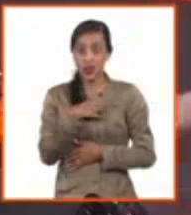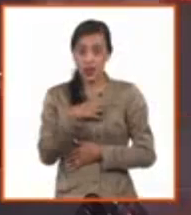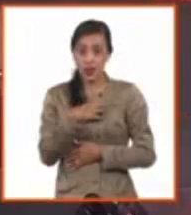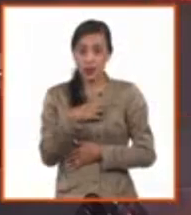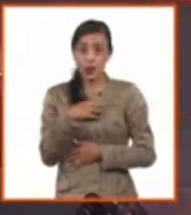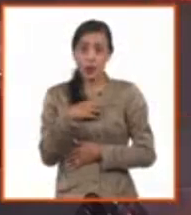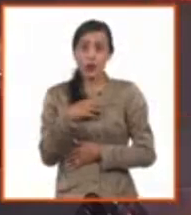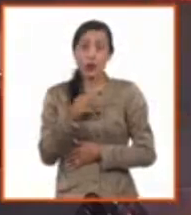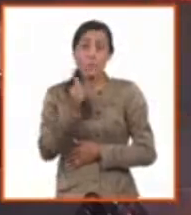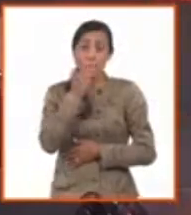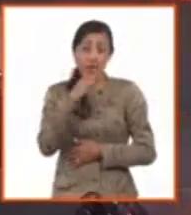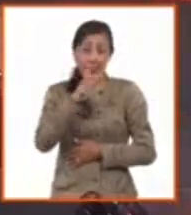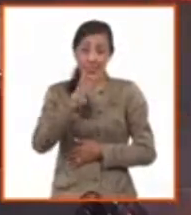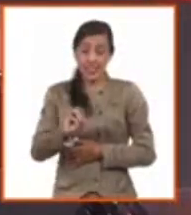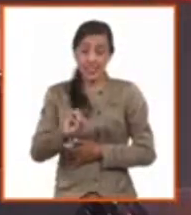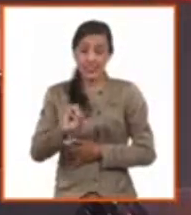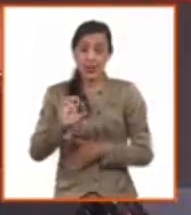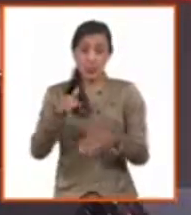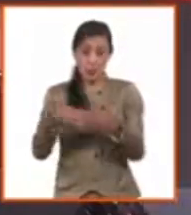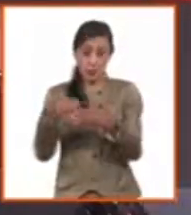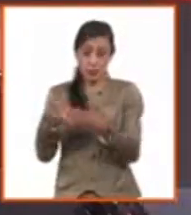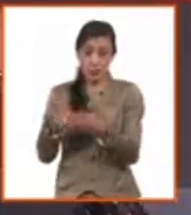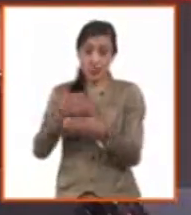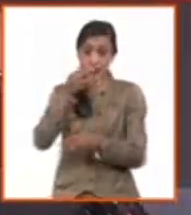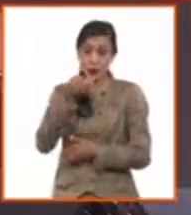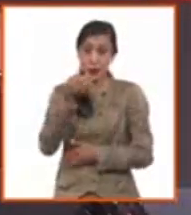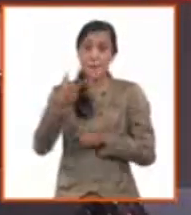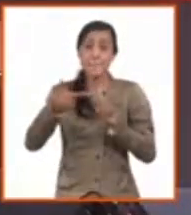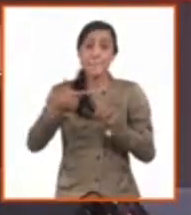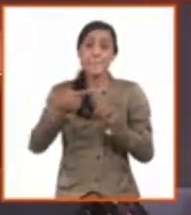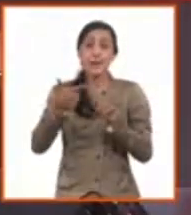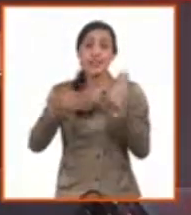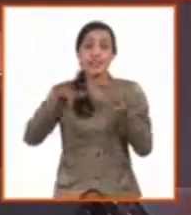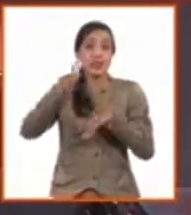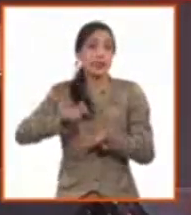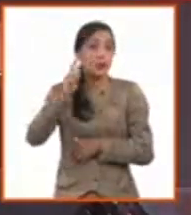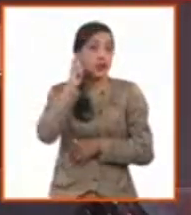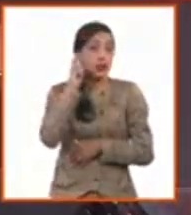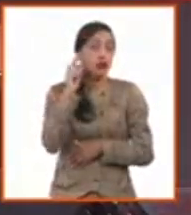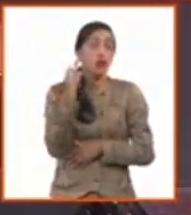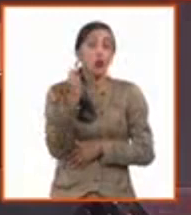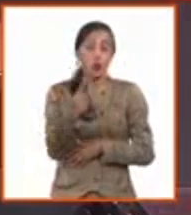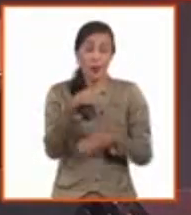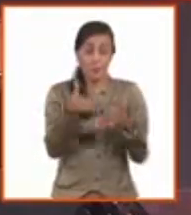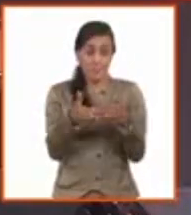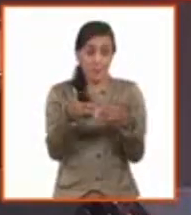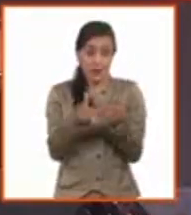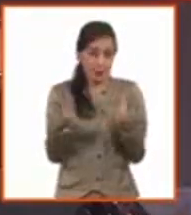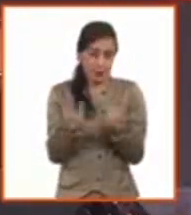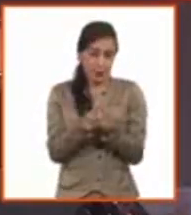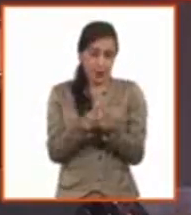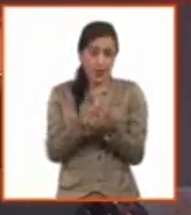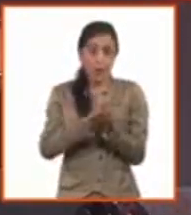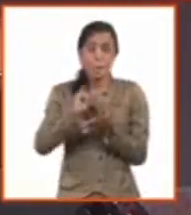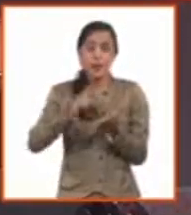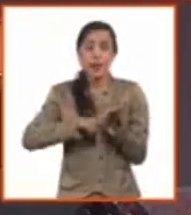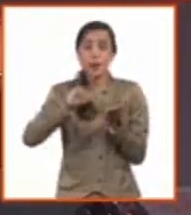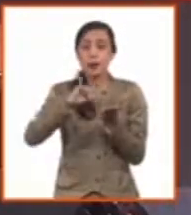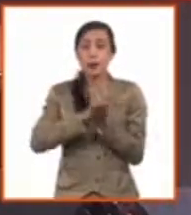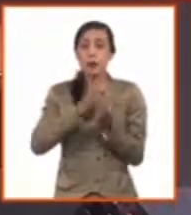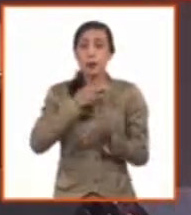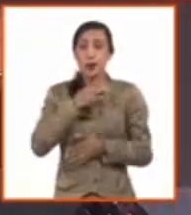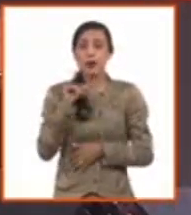tres de las más de 30 entidades de la industria que mencionaba la vice ministra liz él y por cierto una de las mipymes estatales